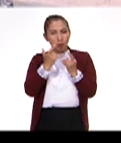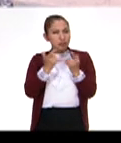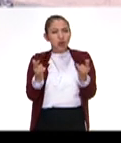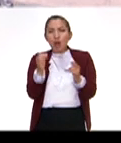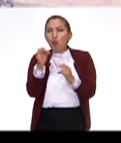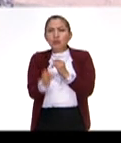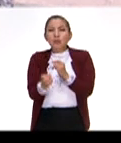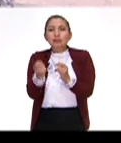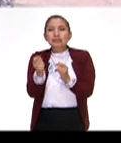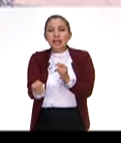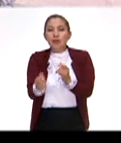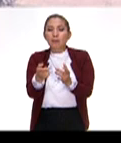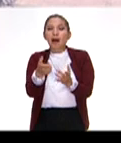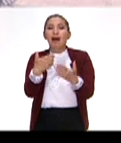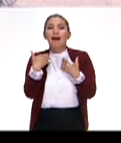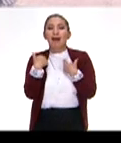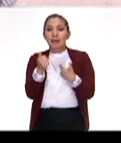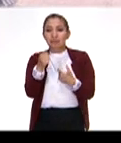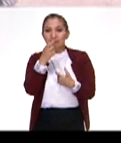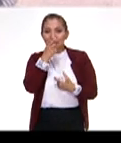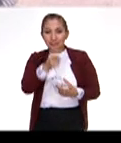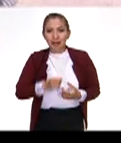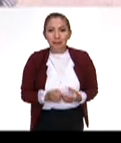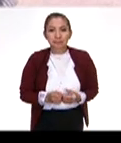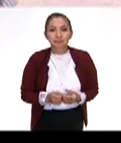es violencia de género